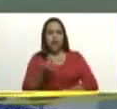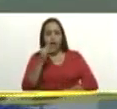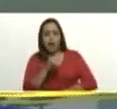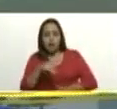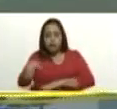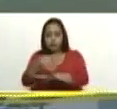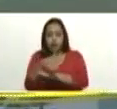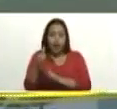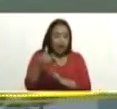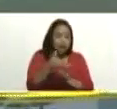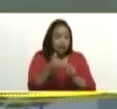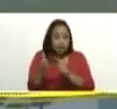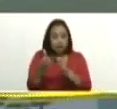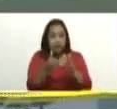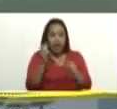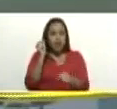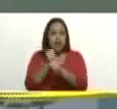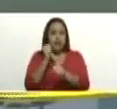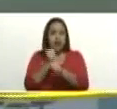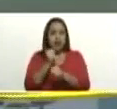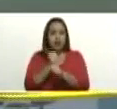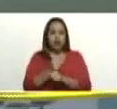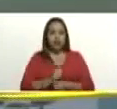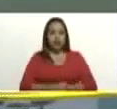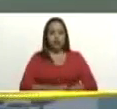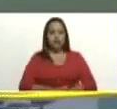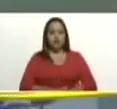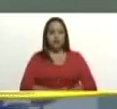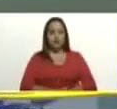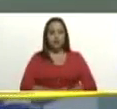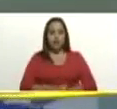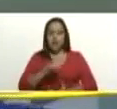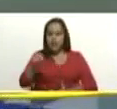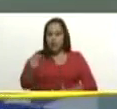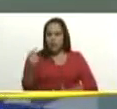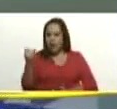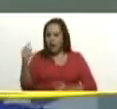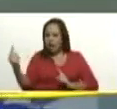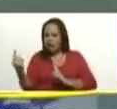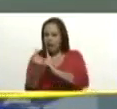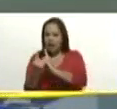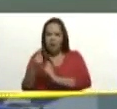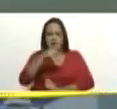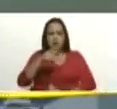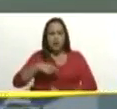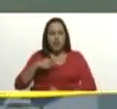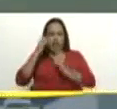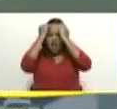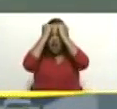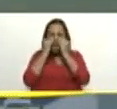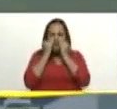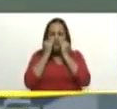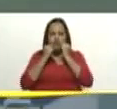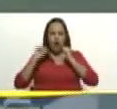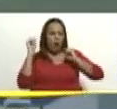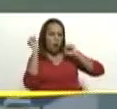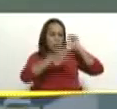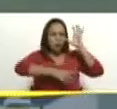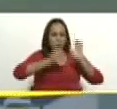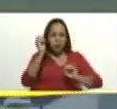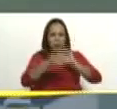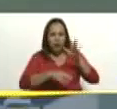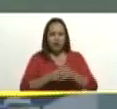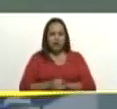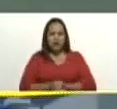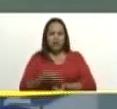calle trabajando y de pronto le aparecían unos guarimberos encapuchados y